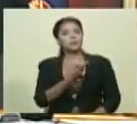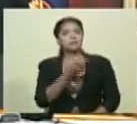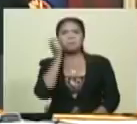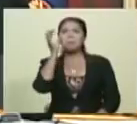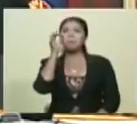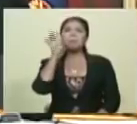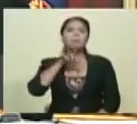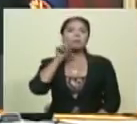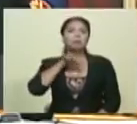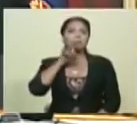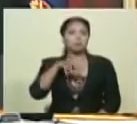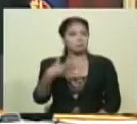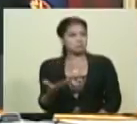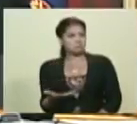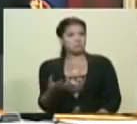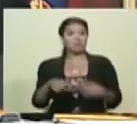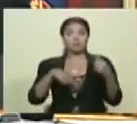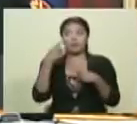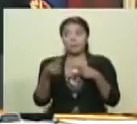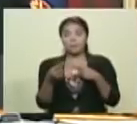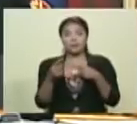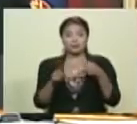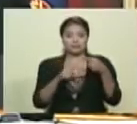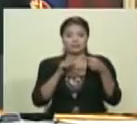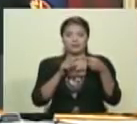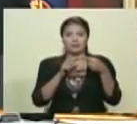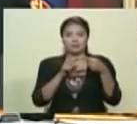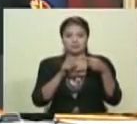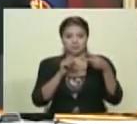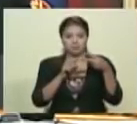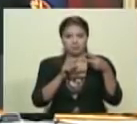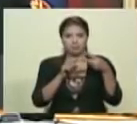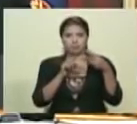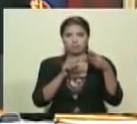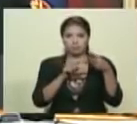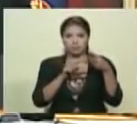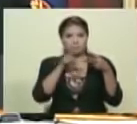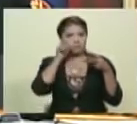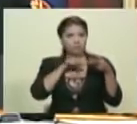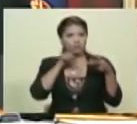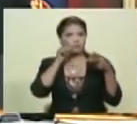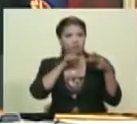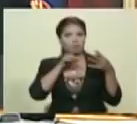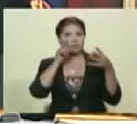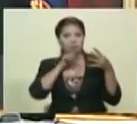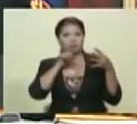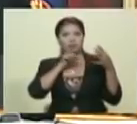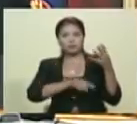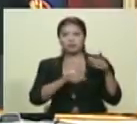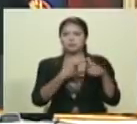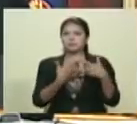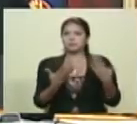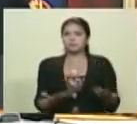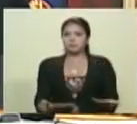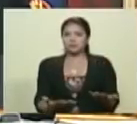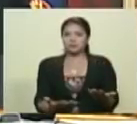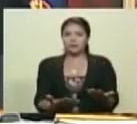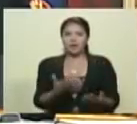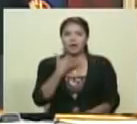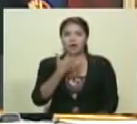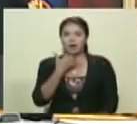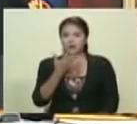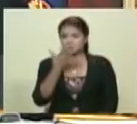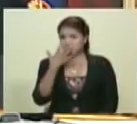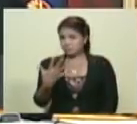mentiras? Y después de la primera mentira y de la segunda, se convierte en un instrumento inútil e